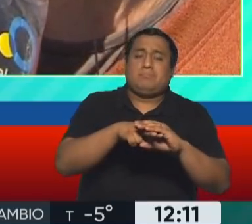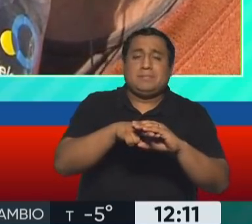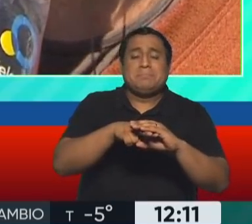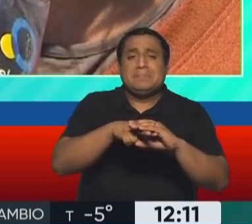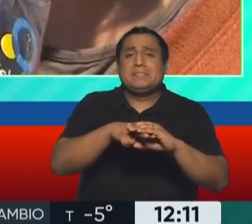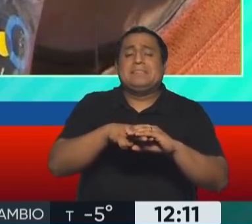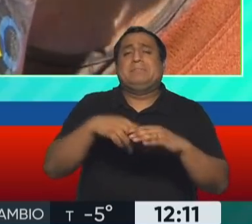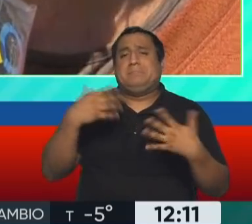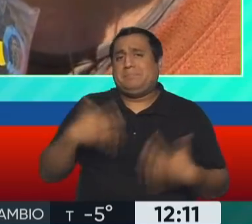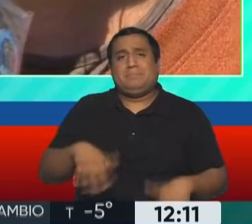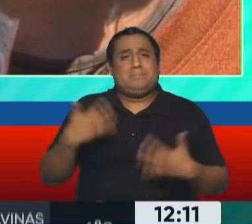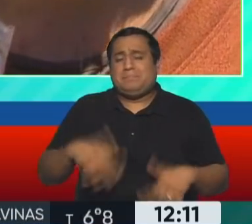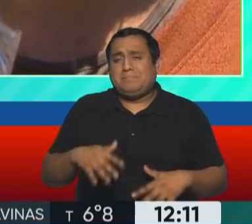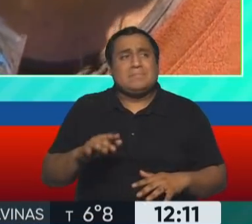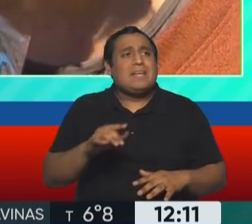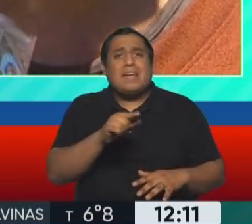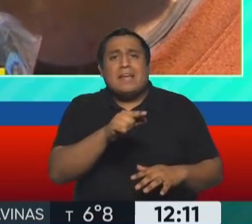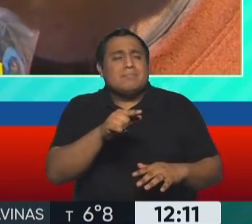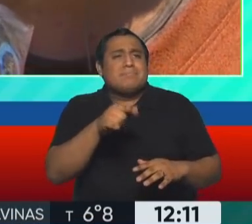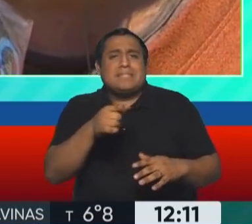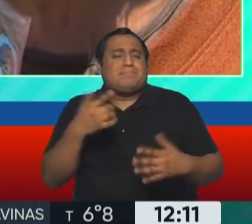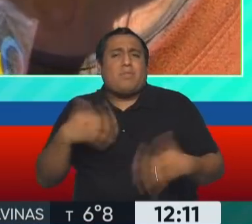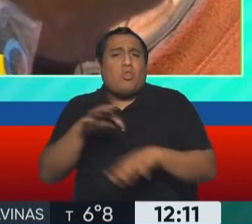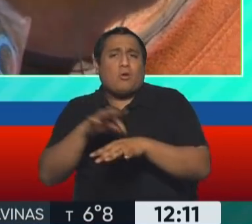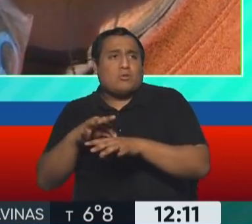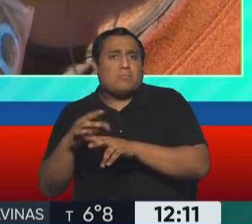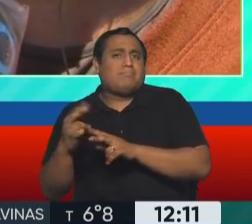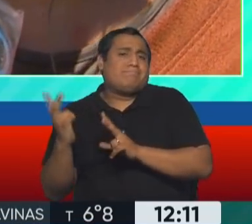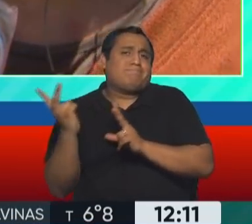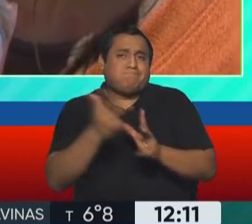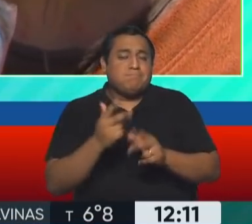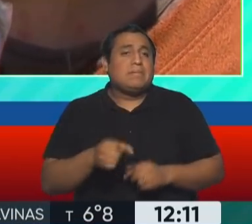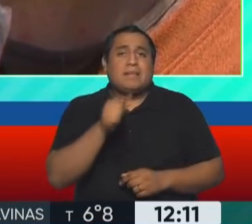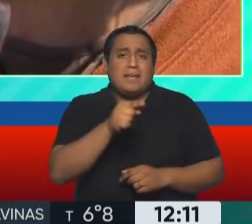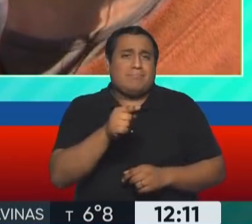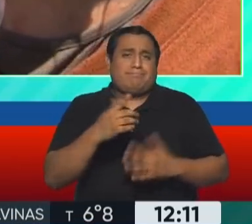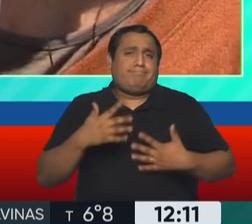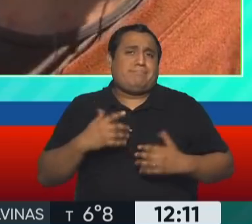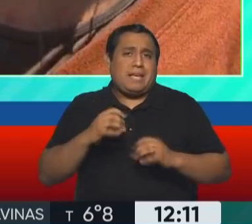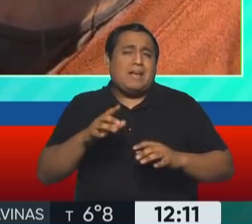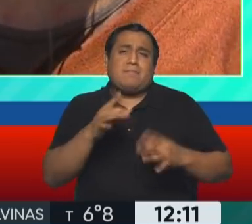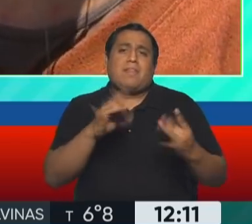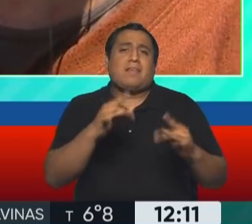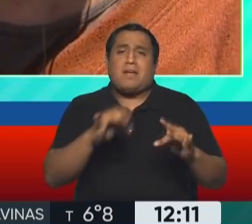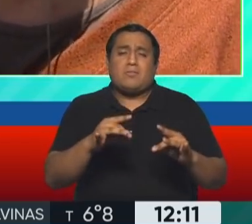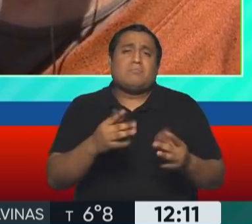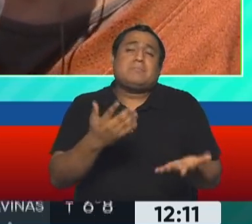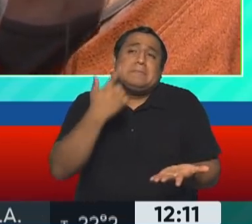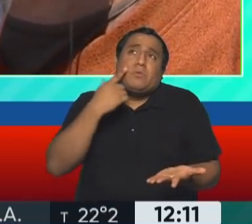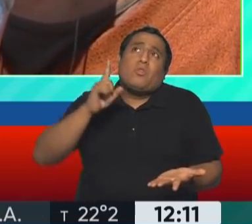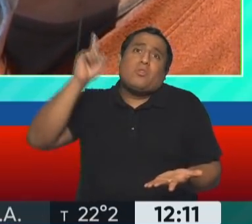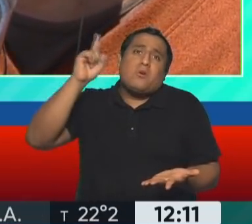situación de él es irreversible, por lo que los médicos nos dijeron. Está en manos de Dios, mi hijo.